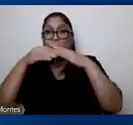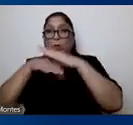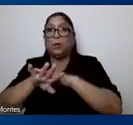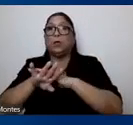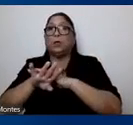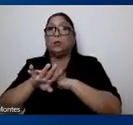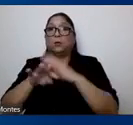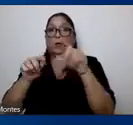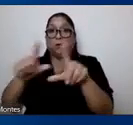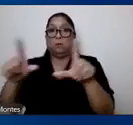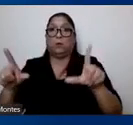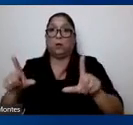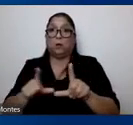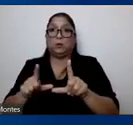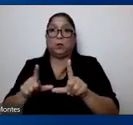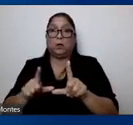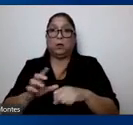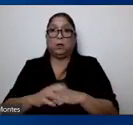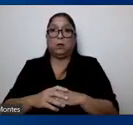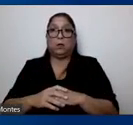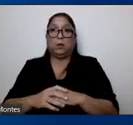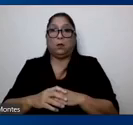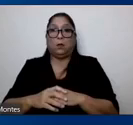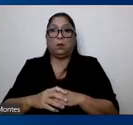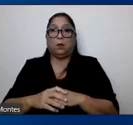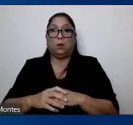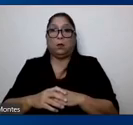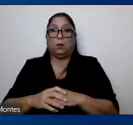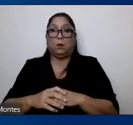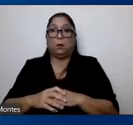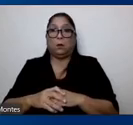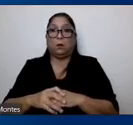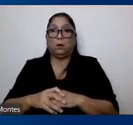sala de la